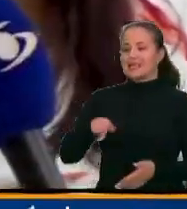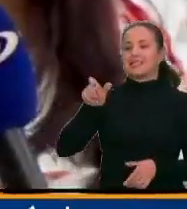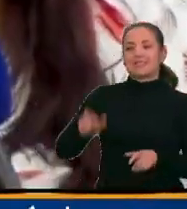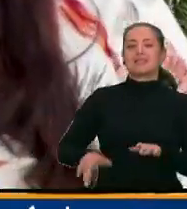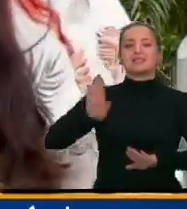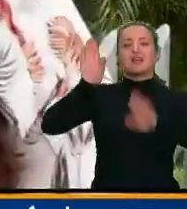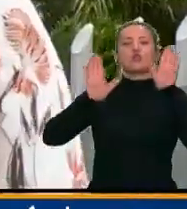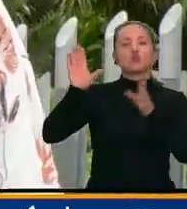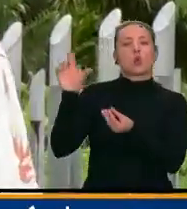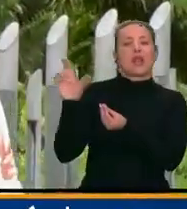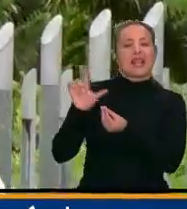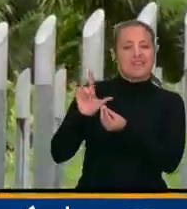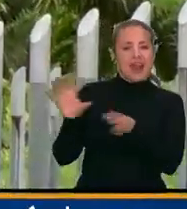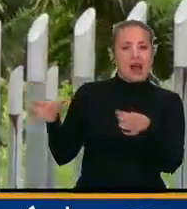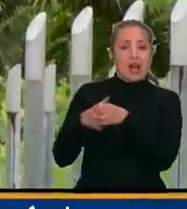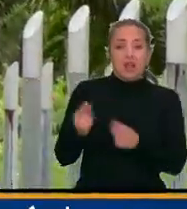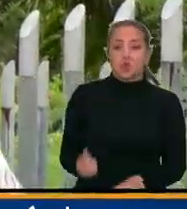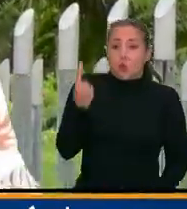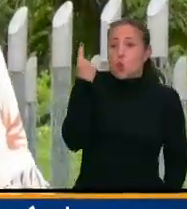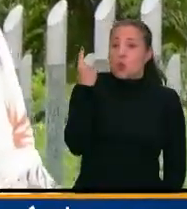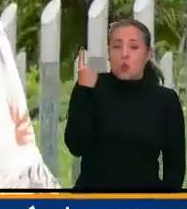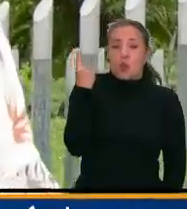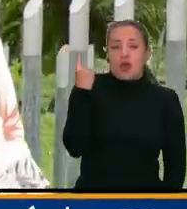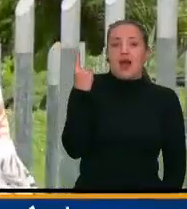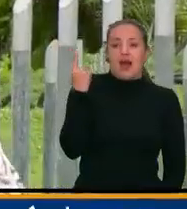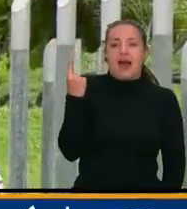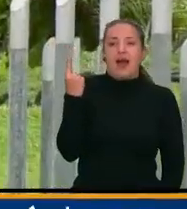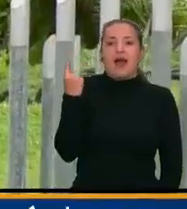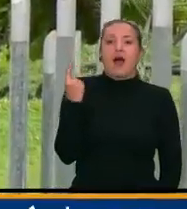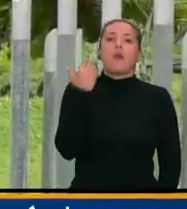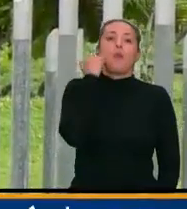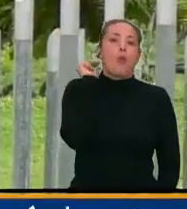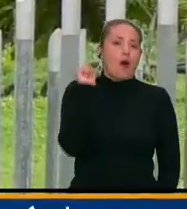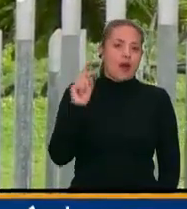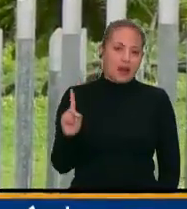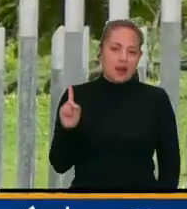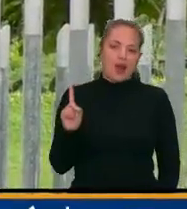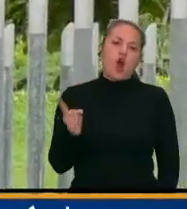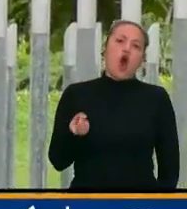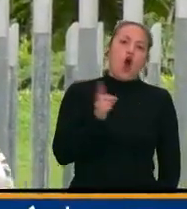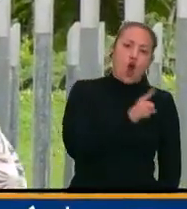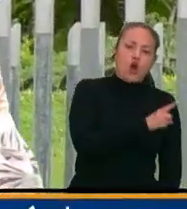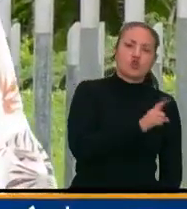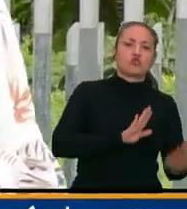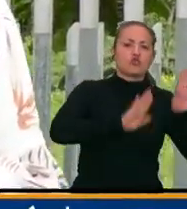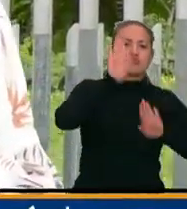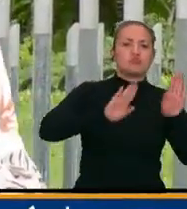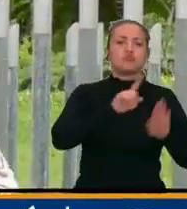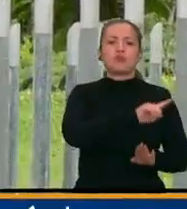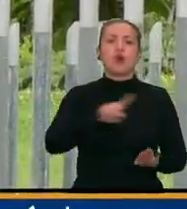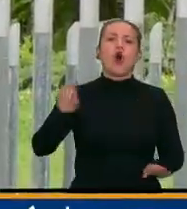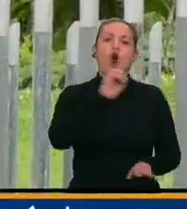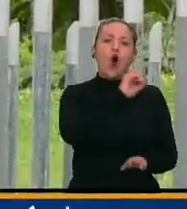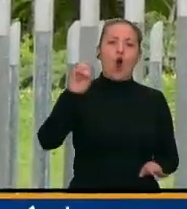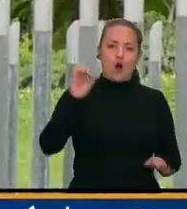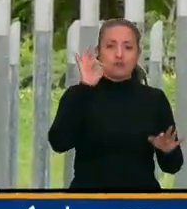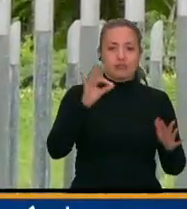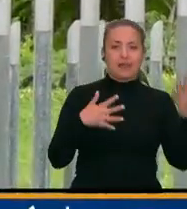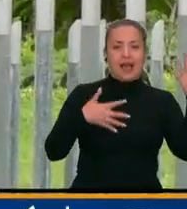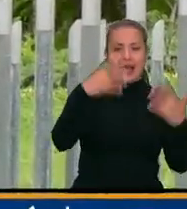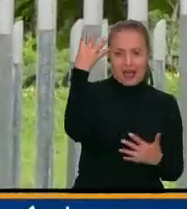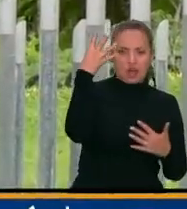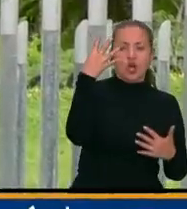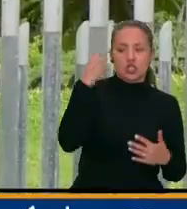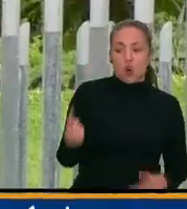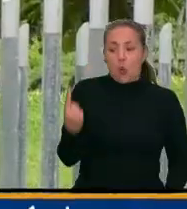Cabe destacar que es la única que está aspirando la única mujer porque hay otros 14 aspirantes a la alcaldía de